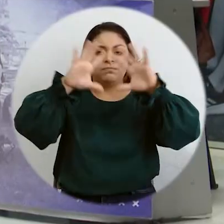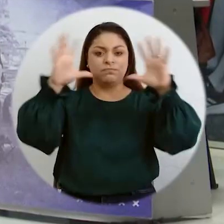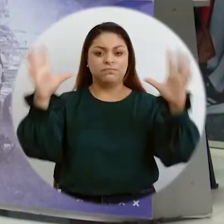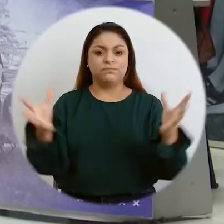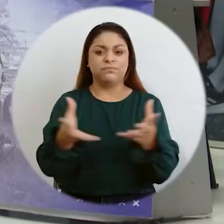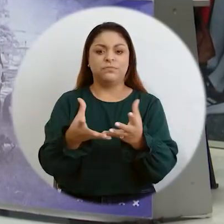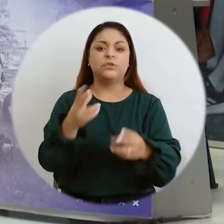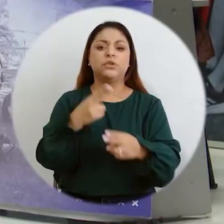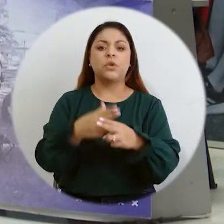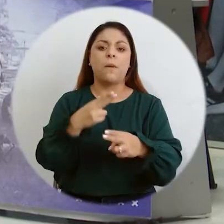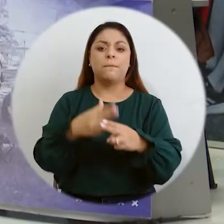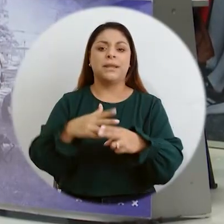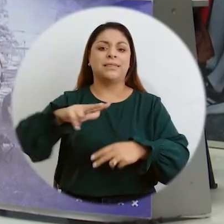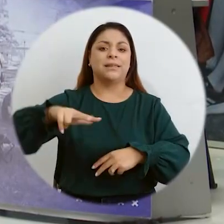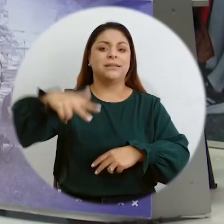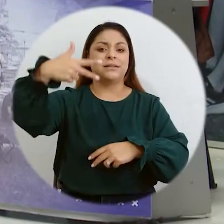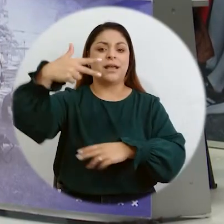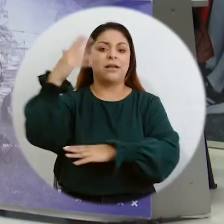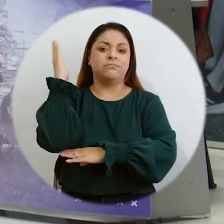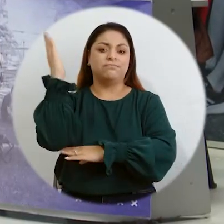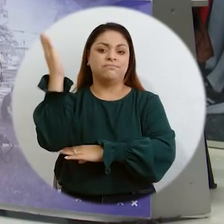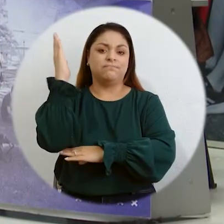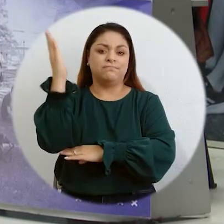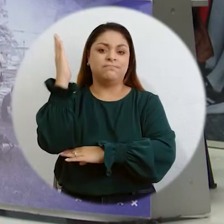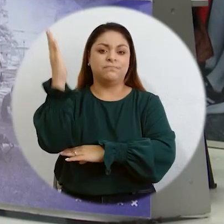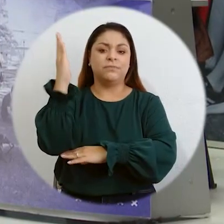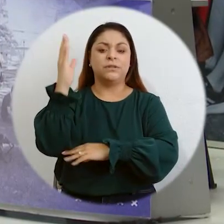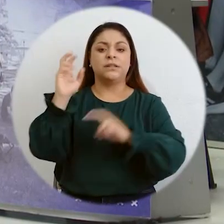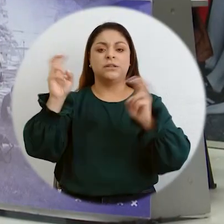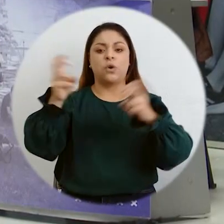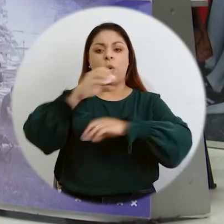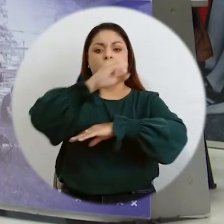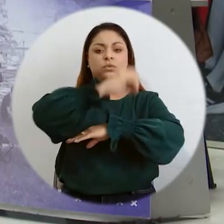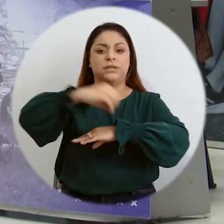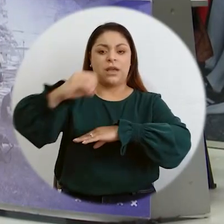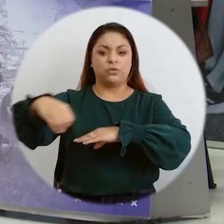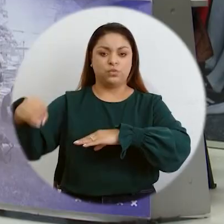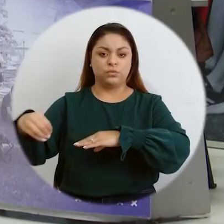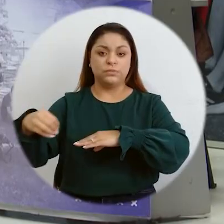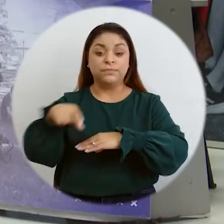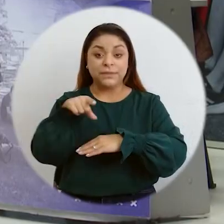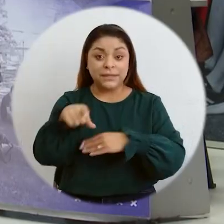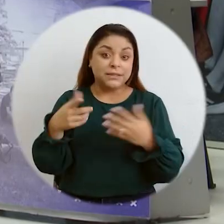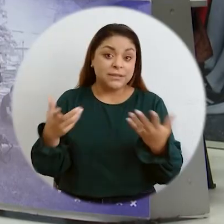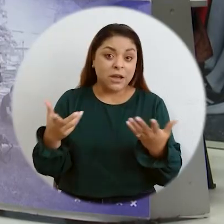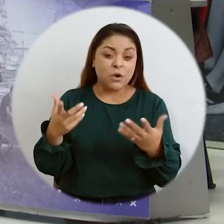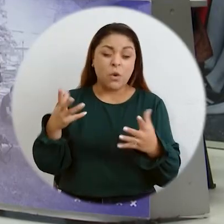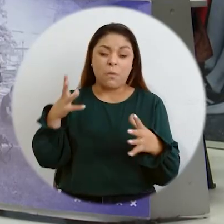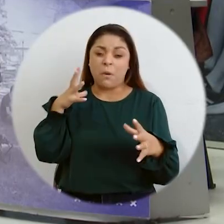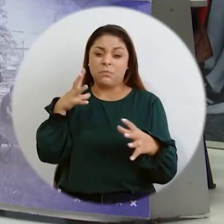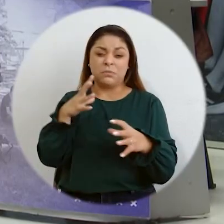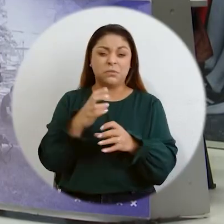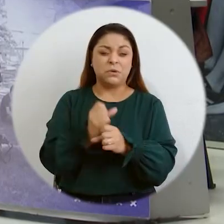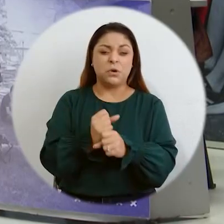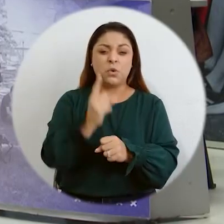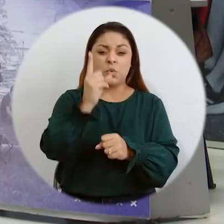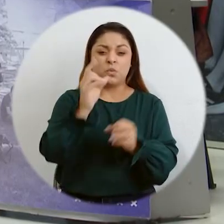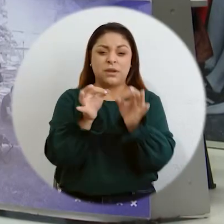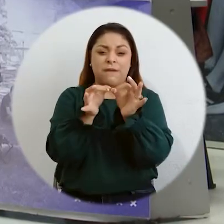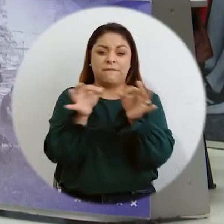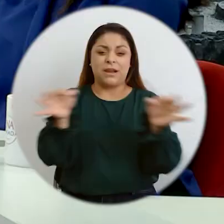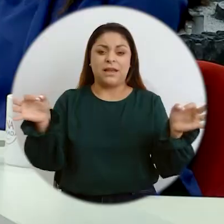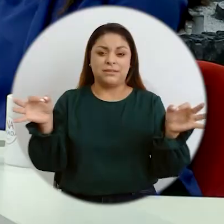la tercera conferencia de los océanos. Y bueno, yo creo que si lo resumiera en una